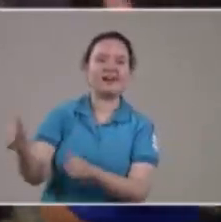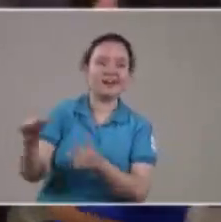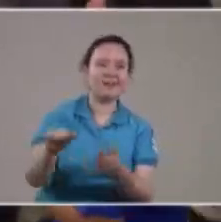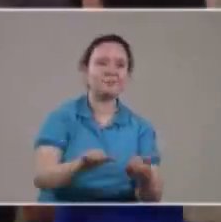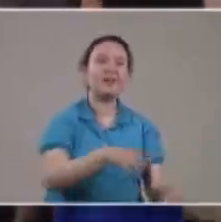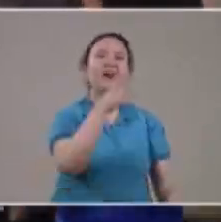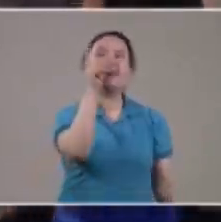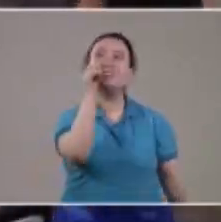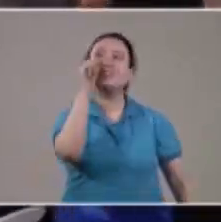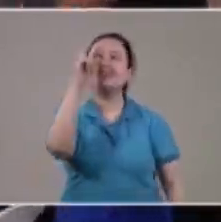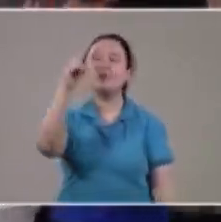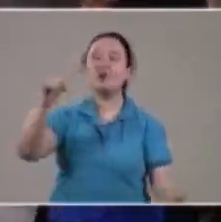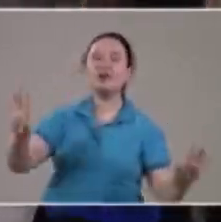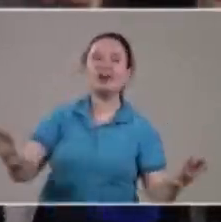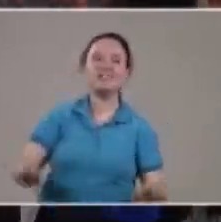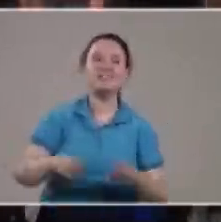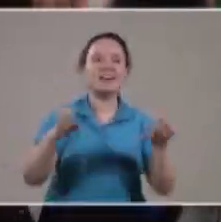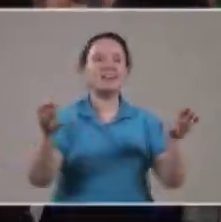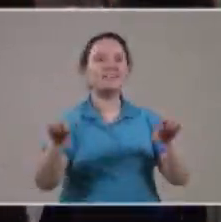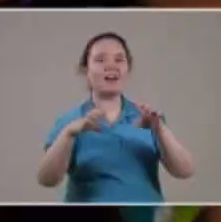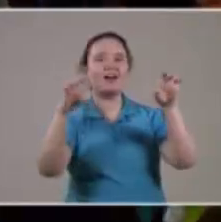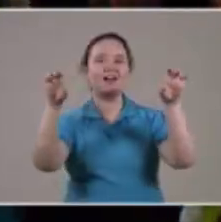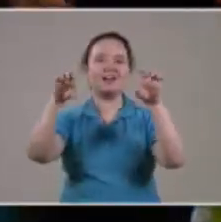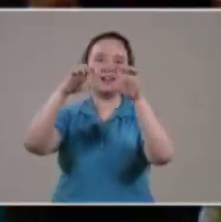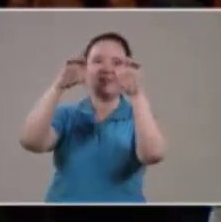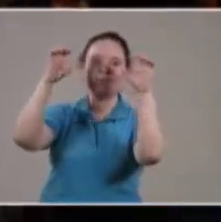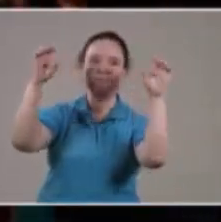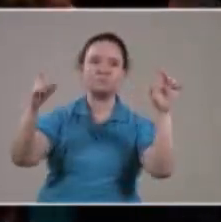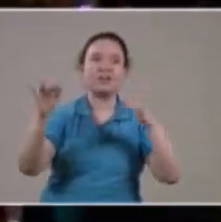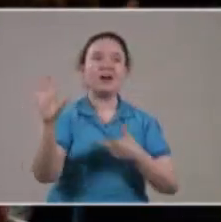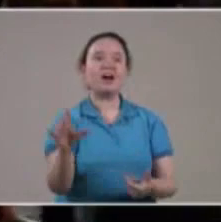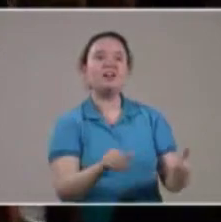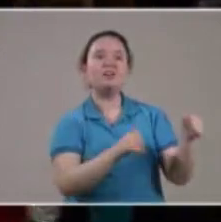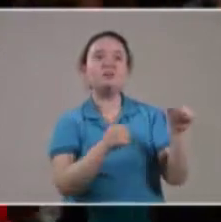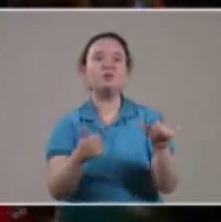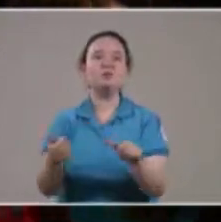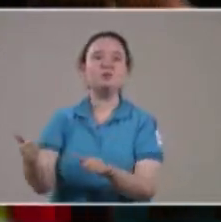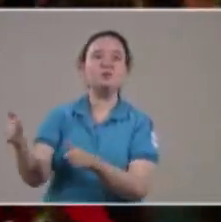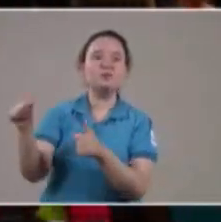Aleluya. Al Señor exaltaré.